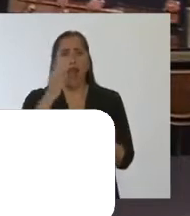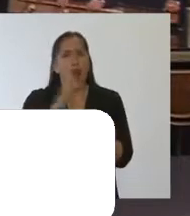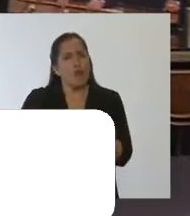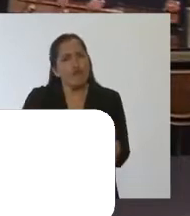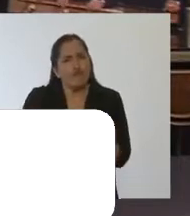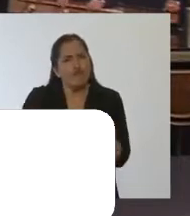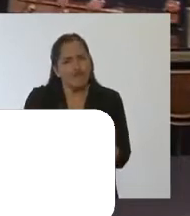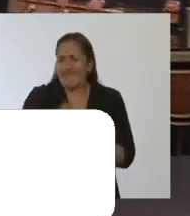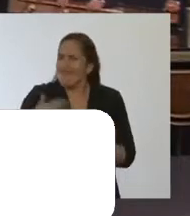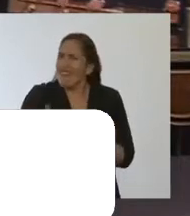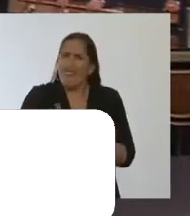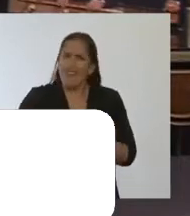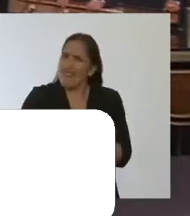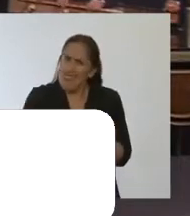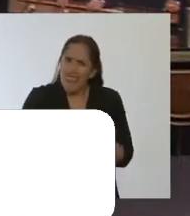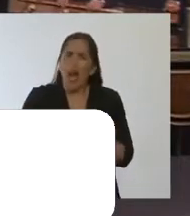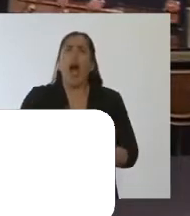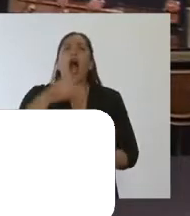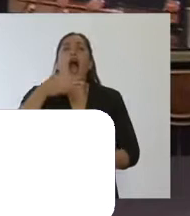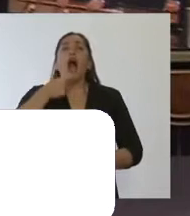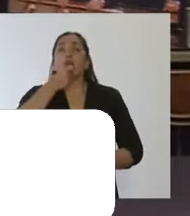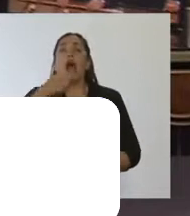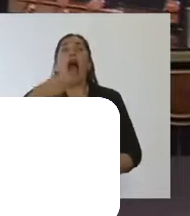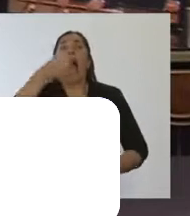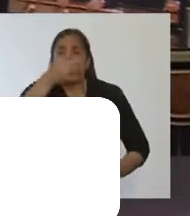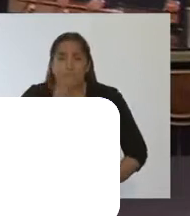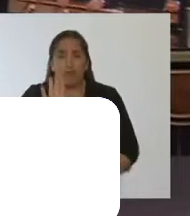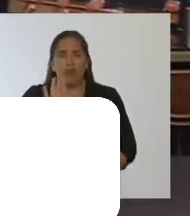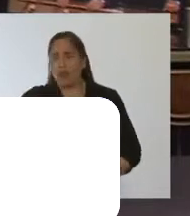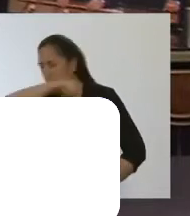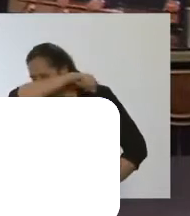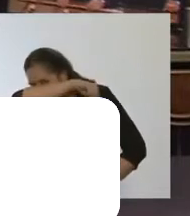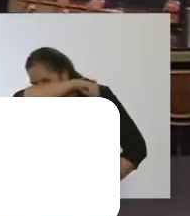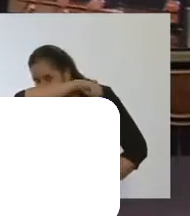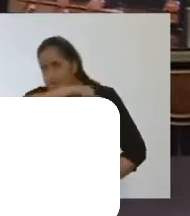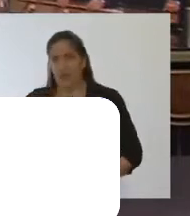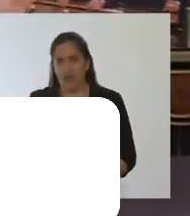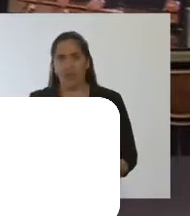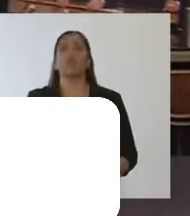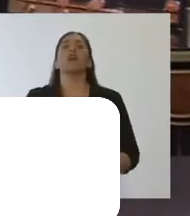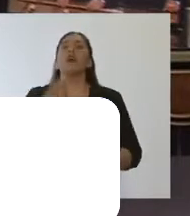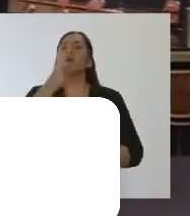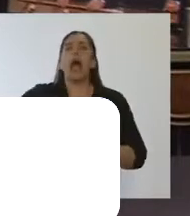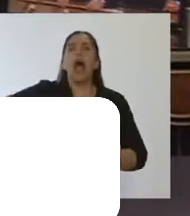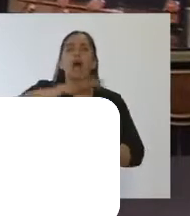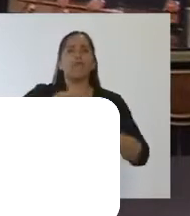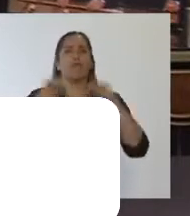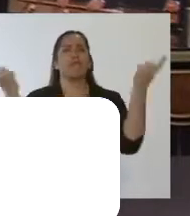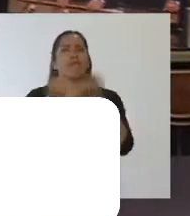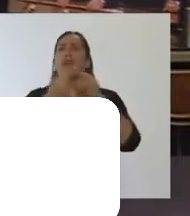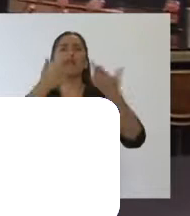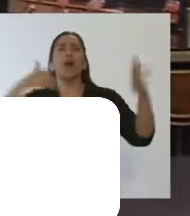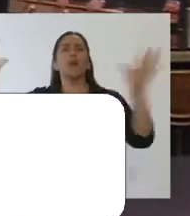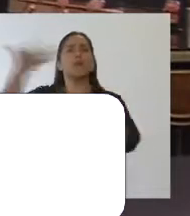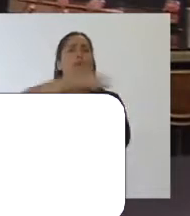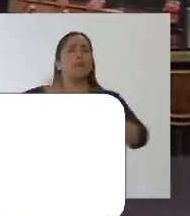regularmente, toser o estornudar cubriéndose la boca con el pliegue del codo, ventilar los ambientes y limpiar la